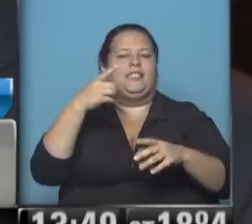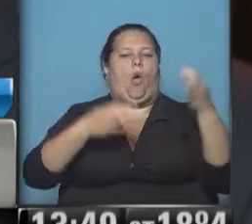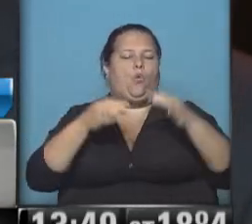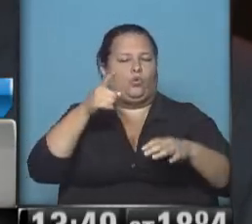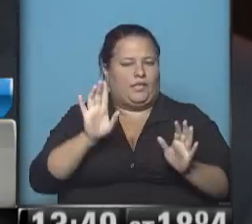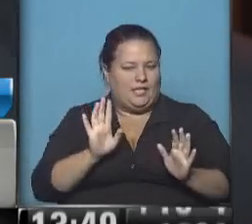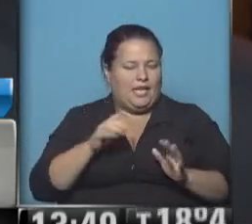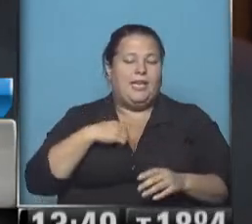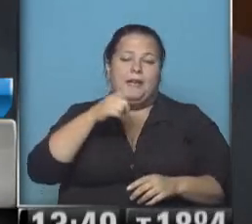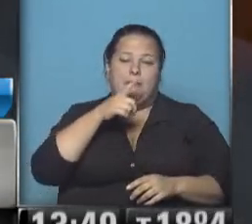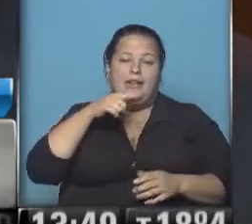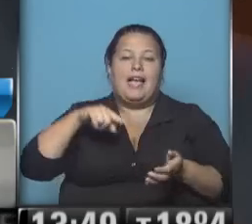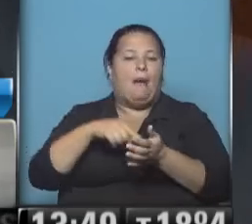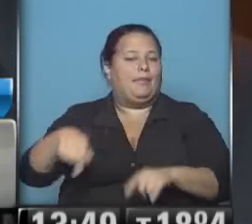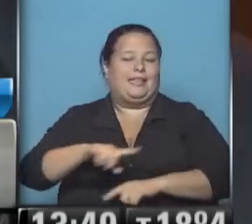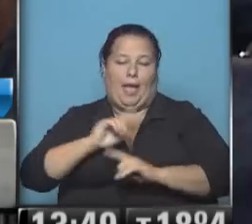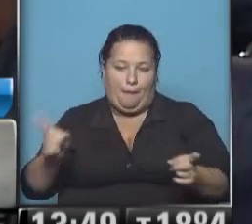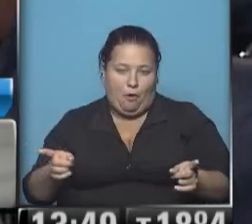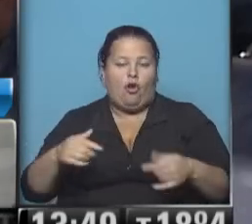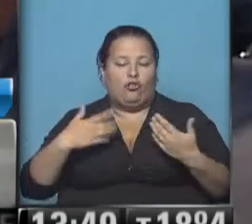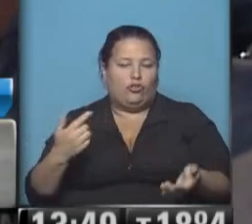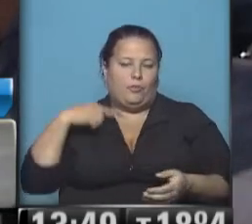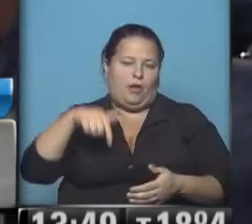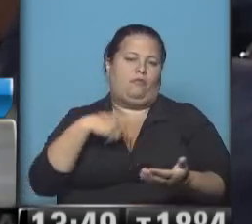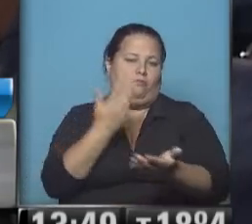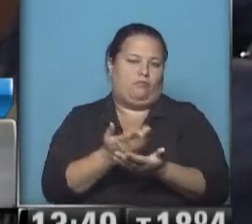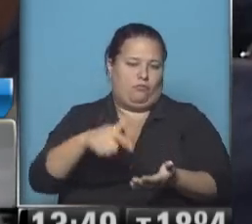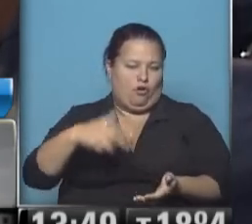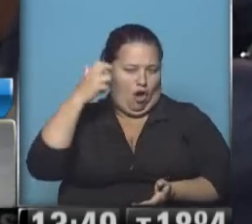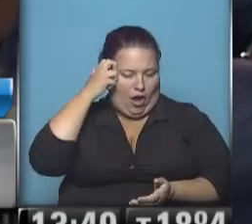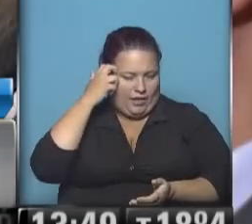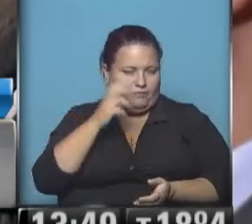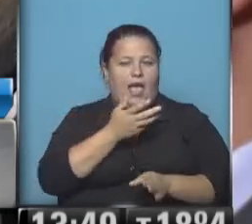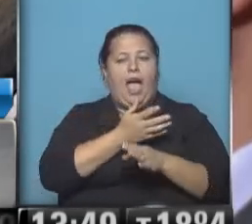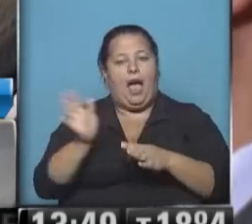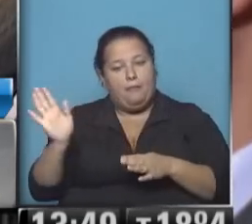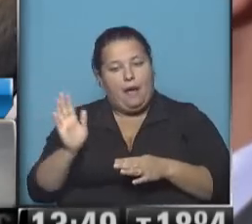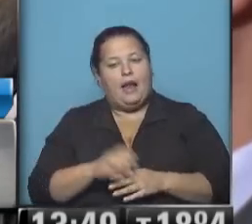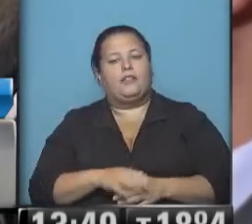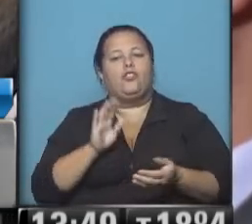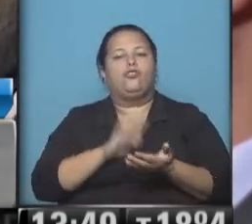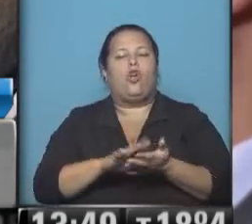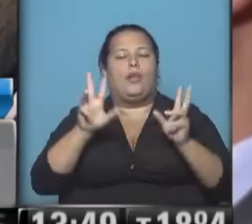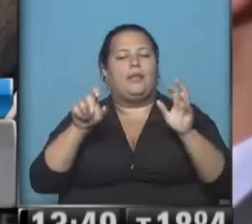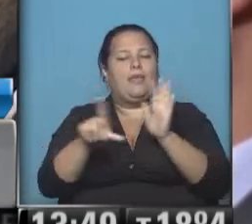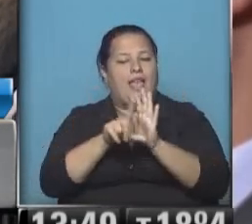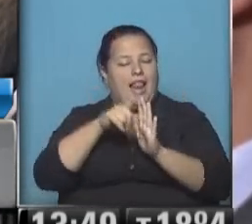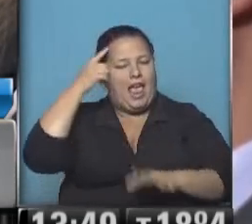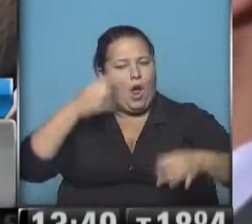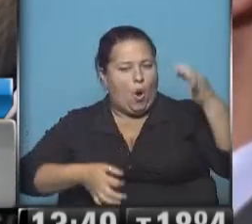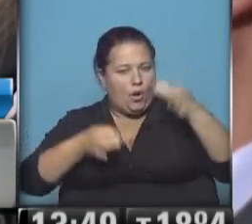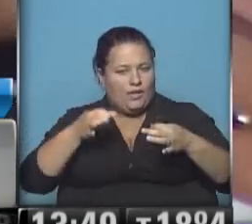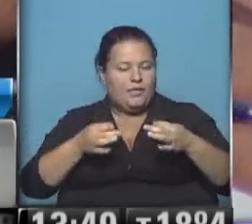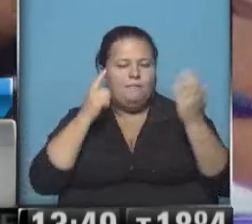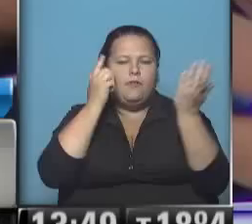Justicia Me parece que a los porteños tampoco Y eso vengo a plantear acá al congreso por otro lado en el ámbito legislativo y judicial se